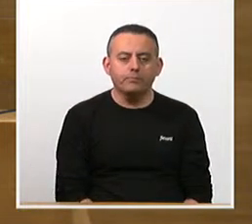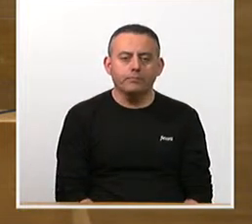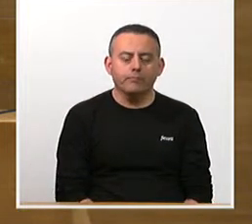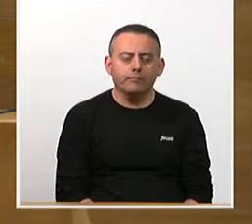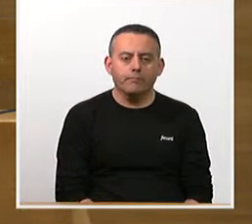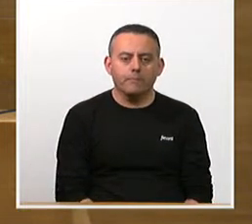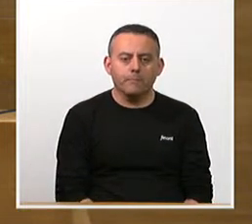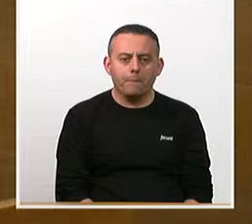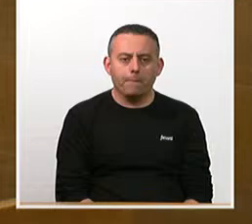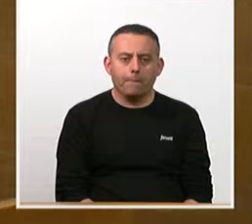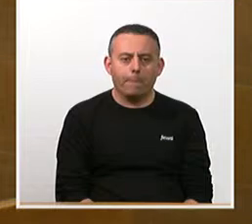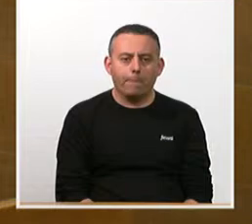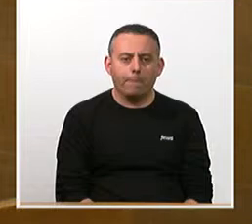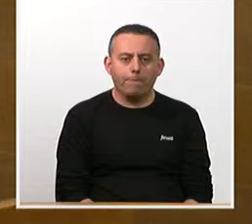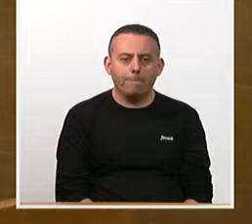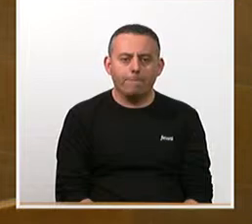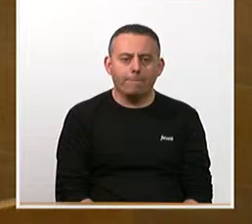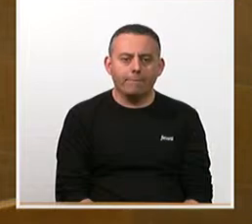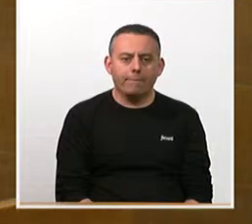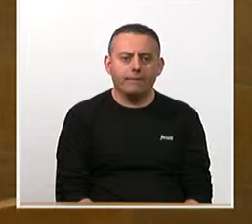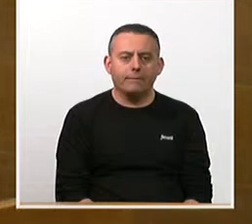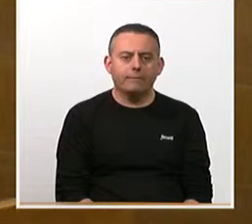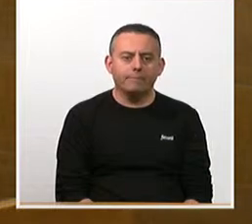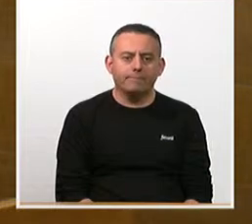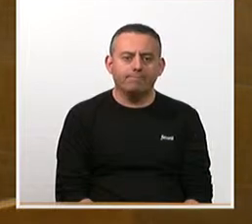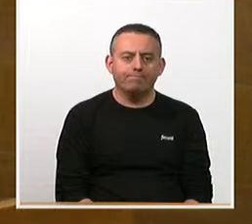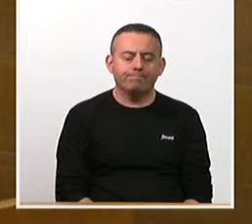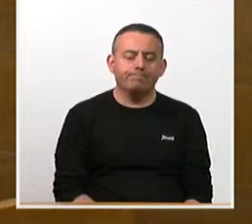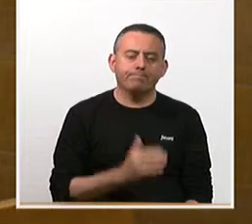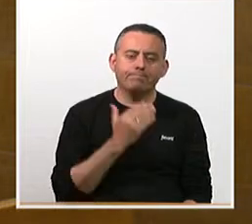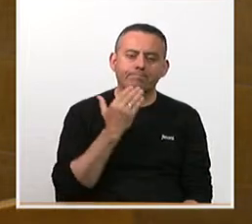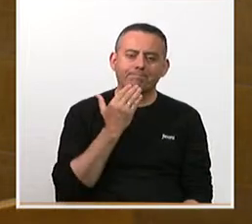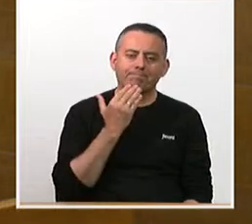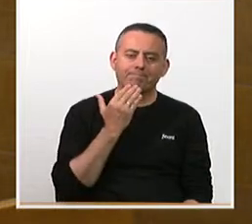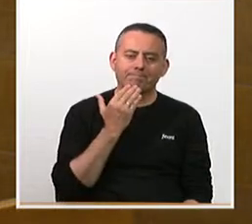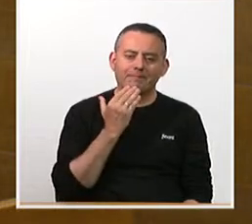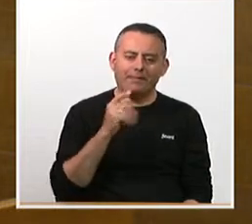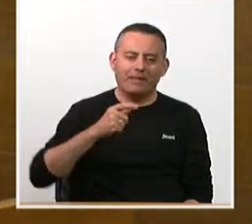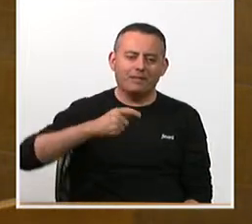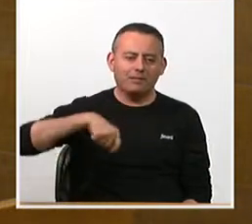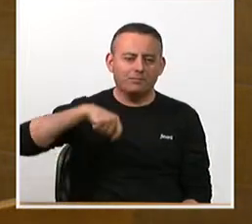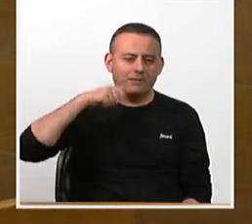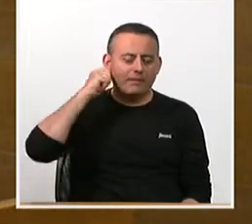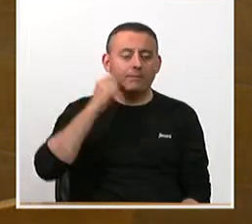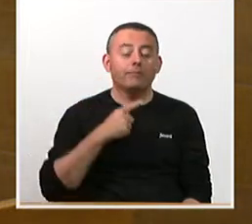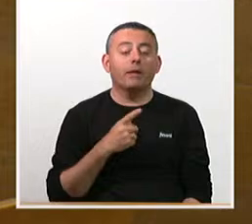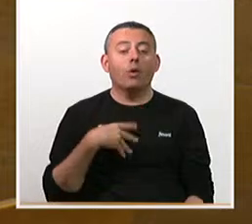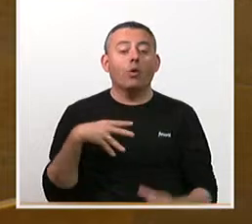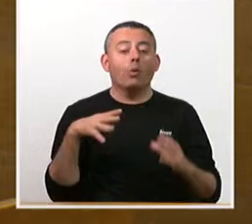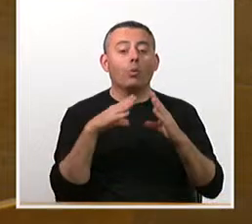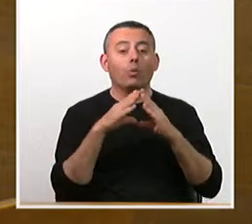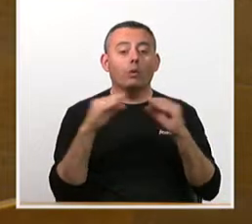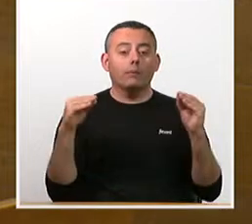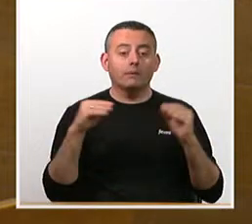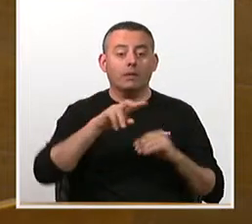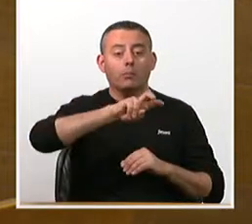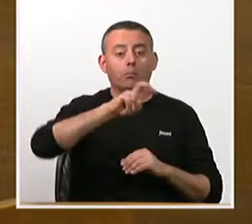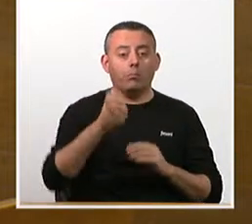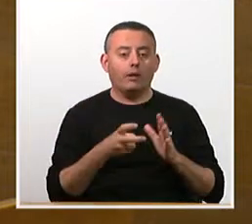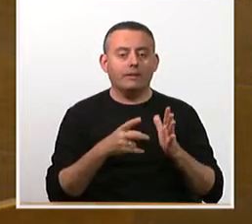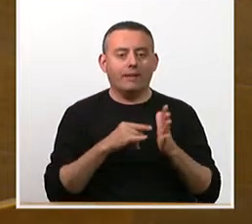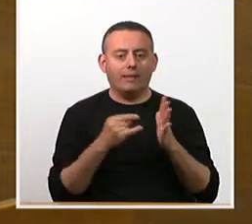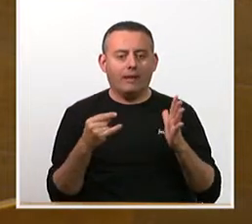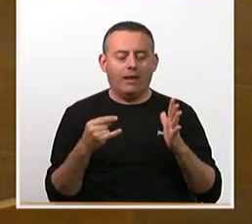empleo gracias señora presidenta bien en la universidad politécnica de valencia ese puesto lo ocupa